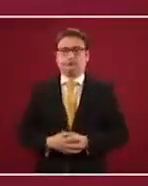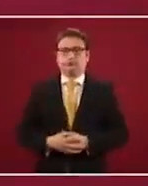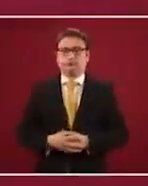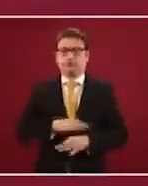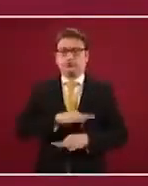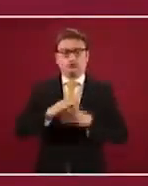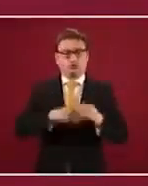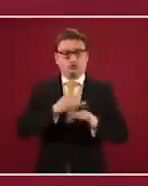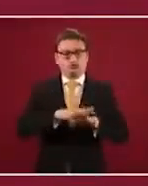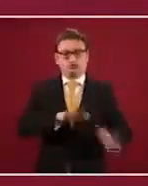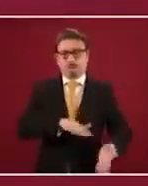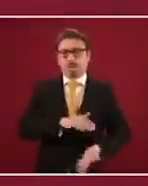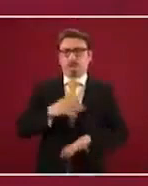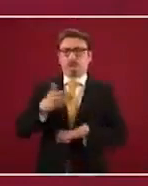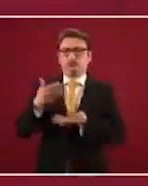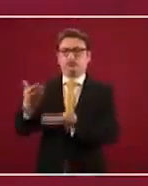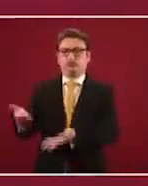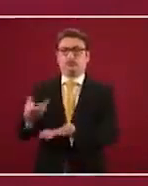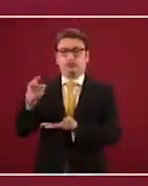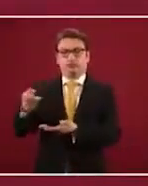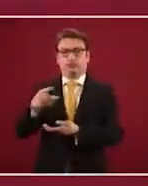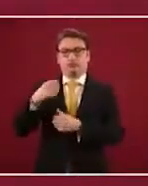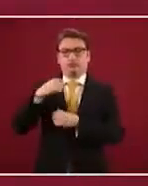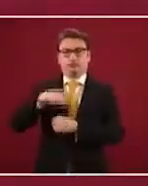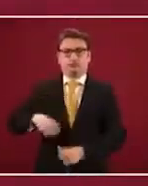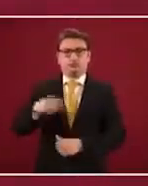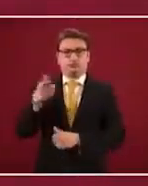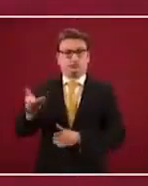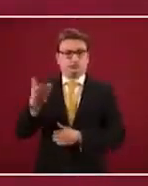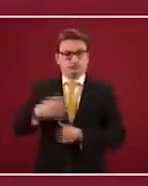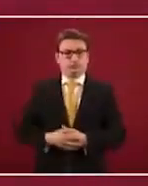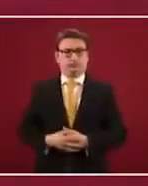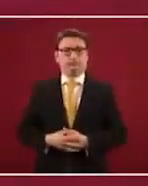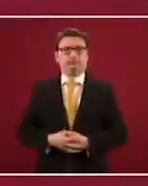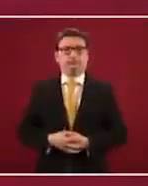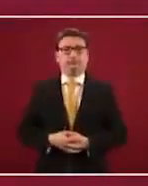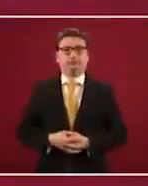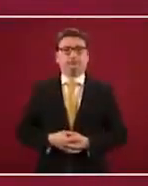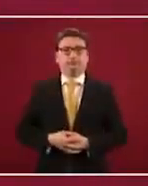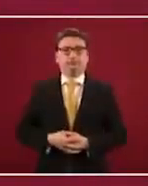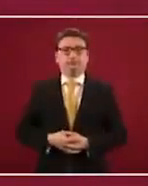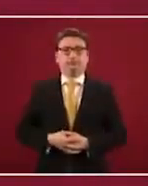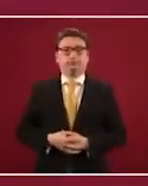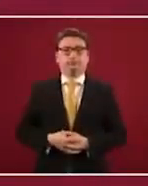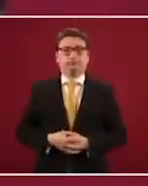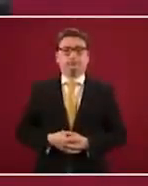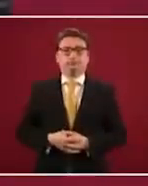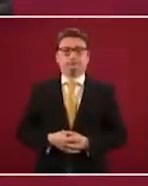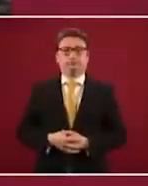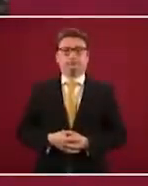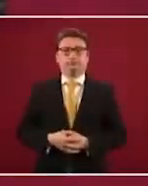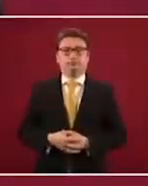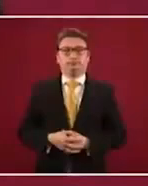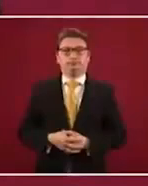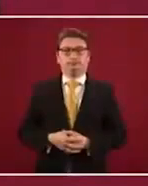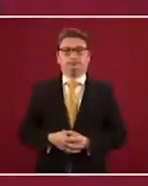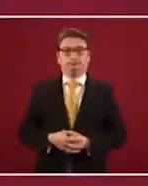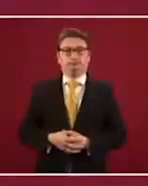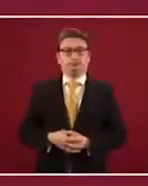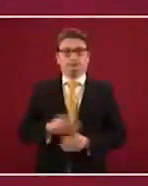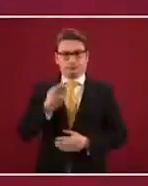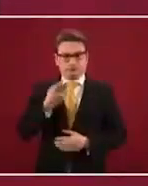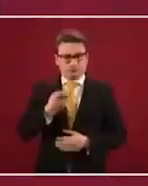entregar todo a la autoridad competente. Esto no